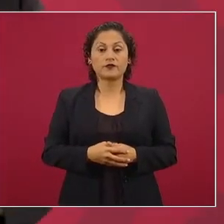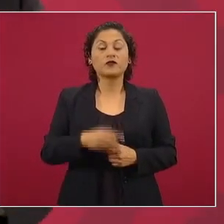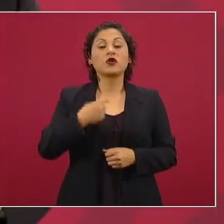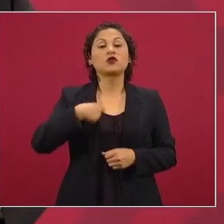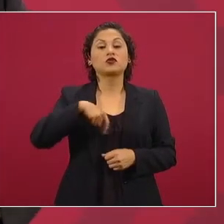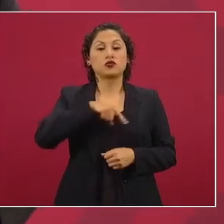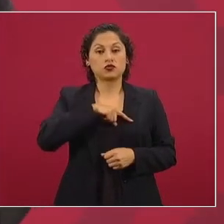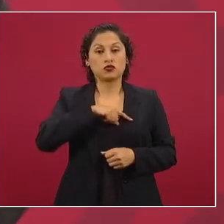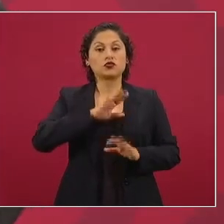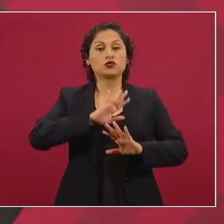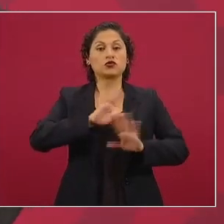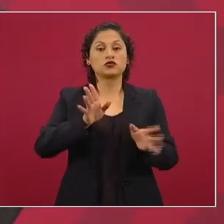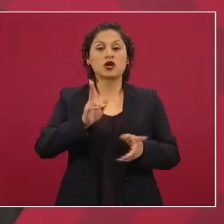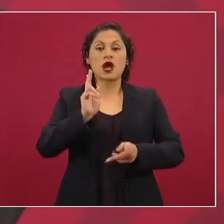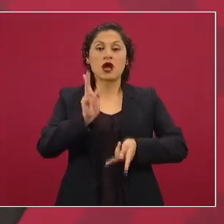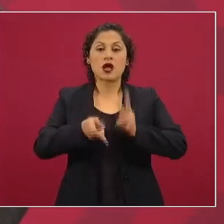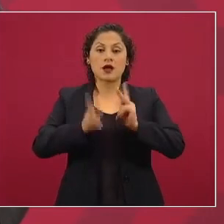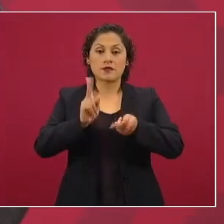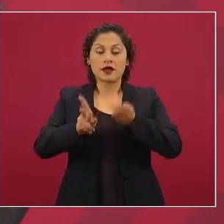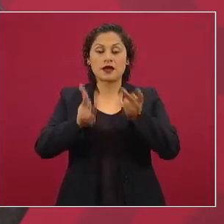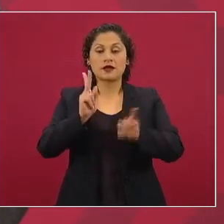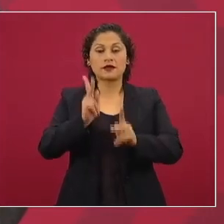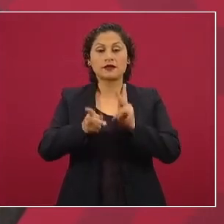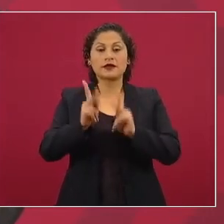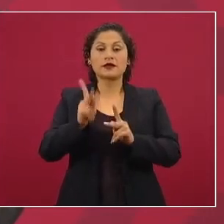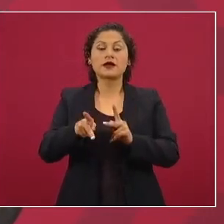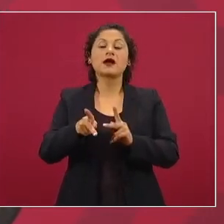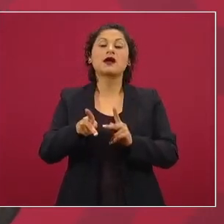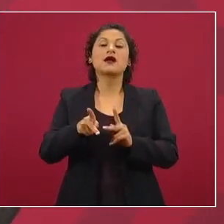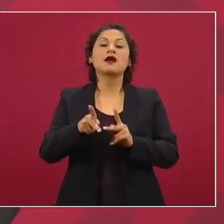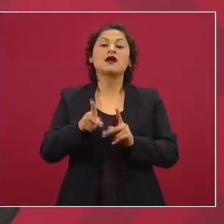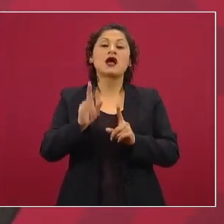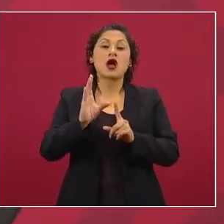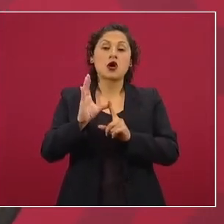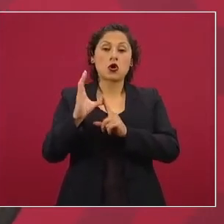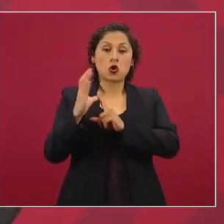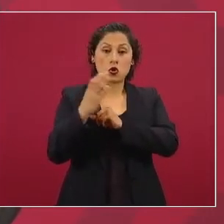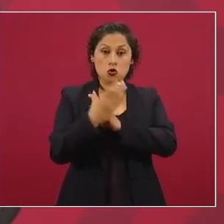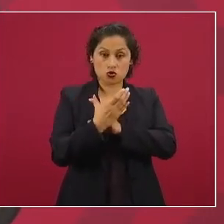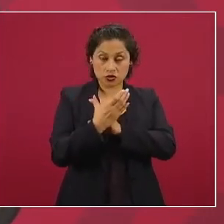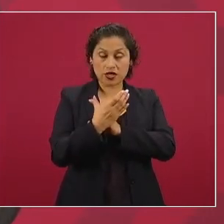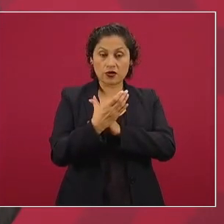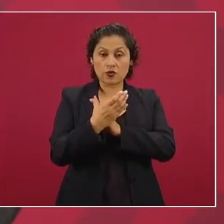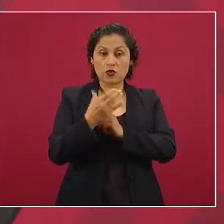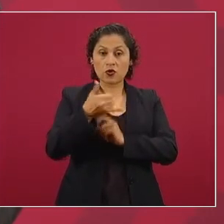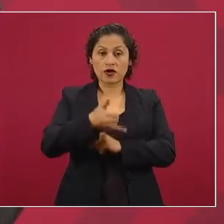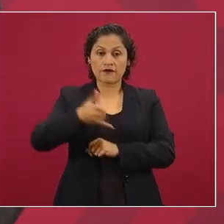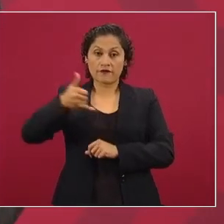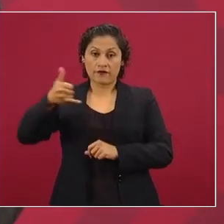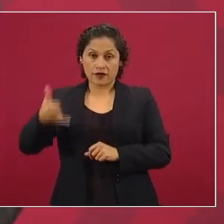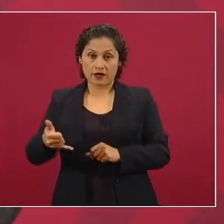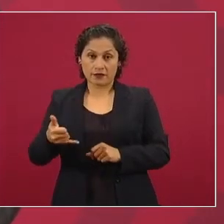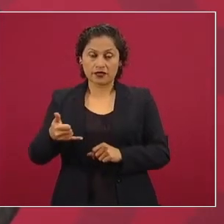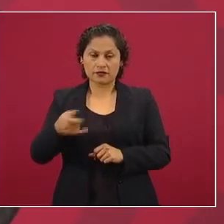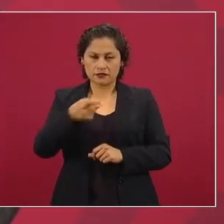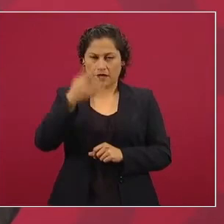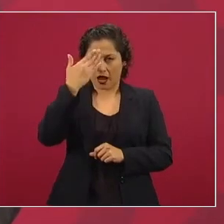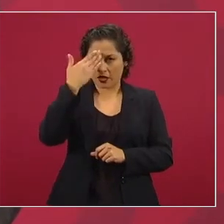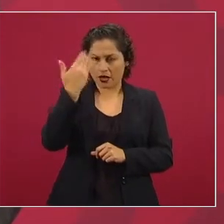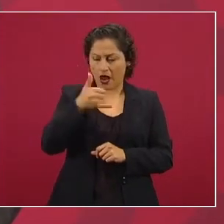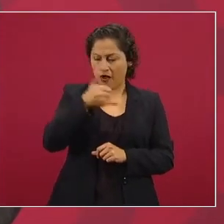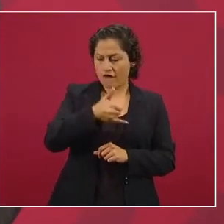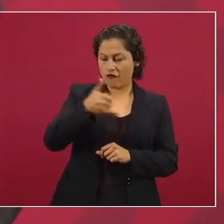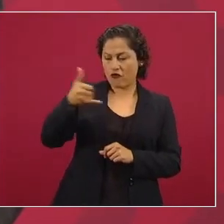platicando con los miembros del Consejo del Infonavit. Es una institución tripartita,